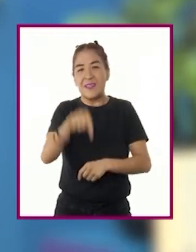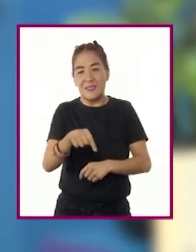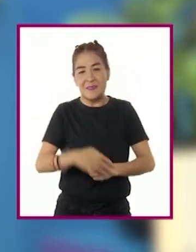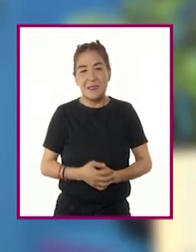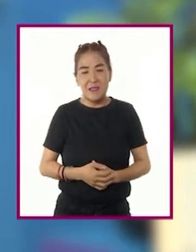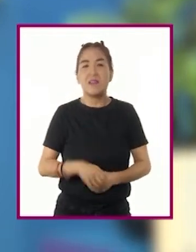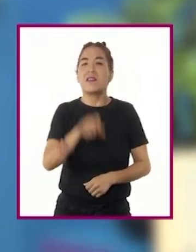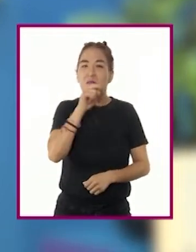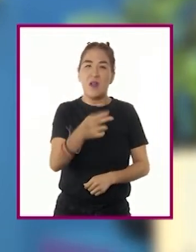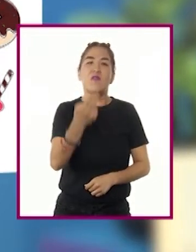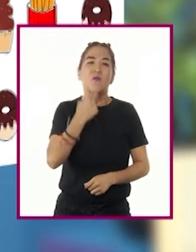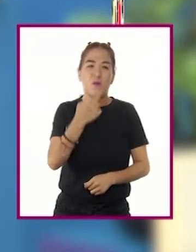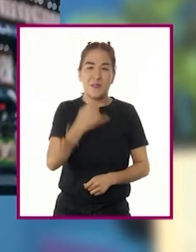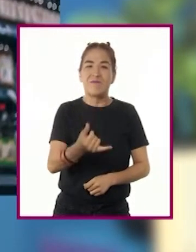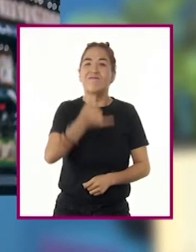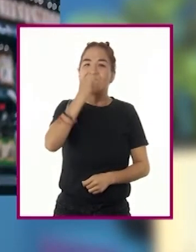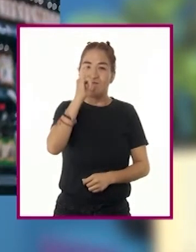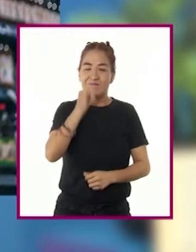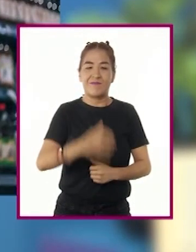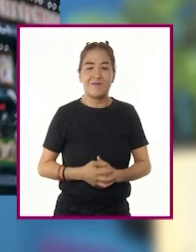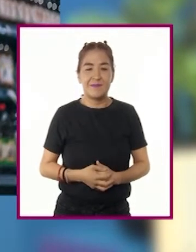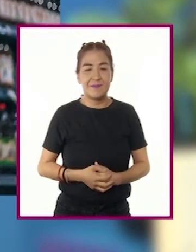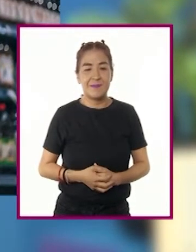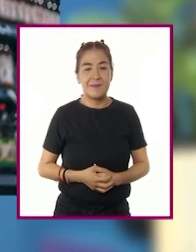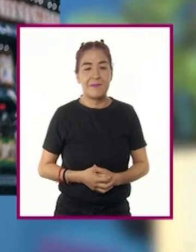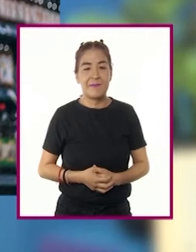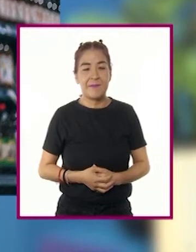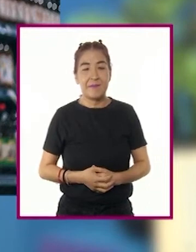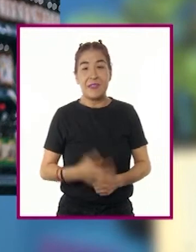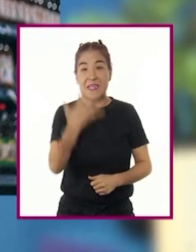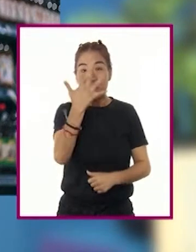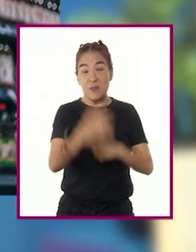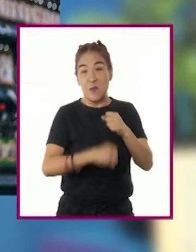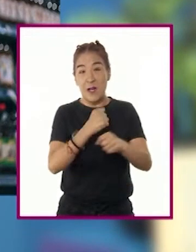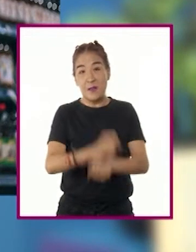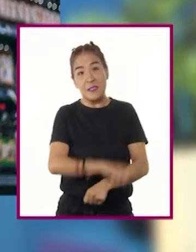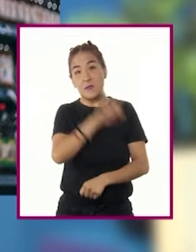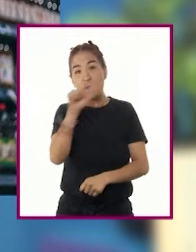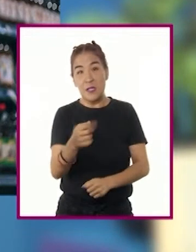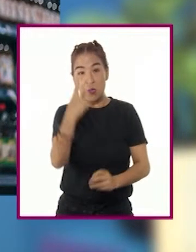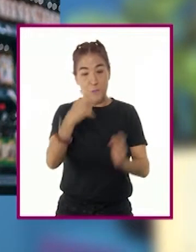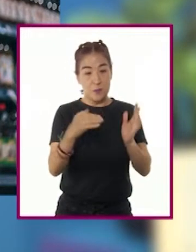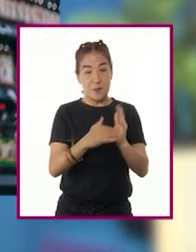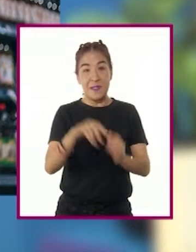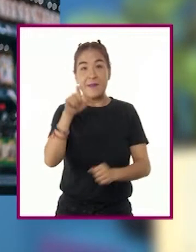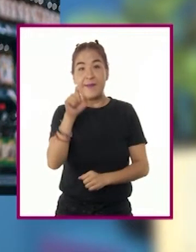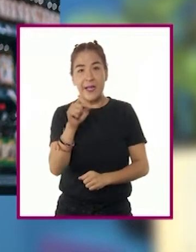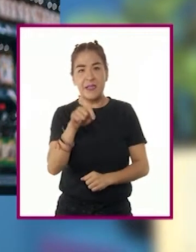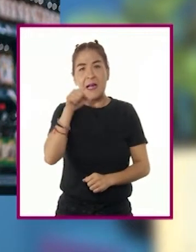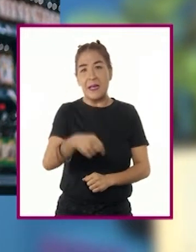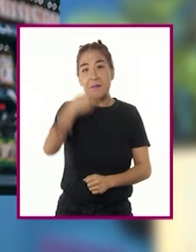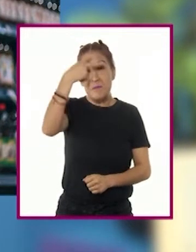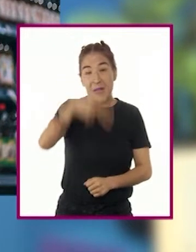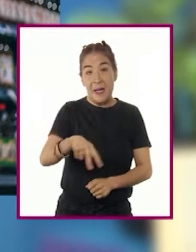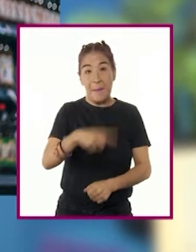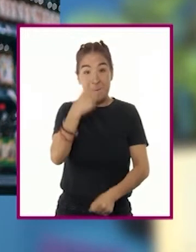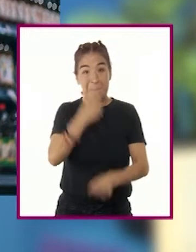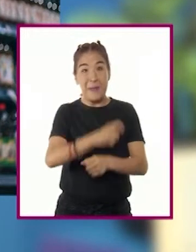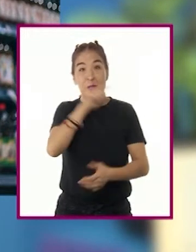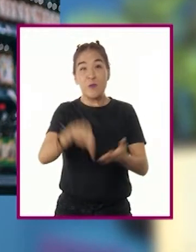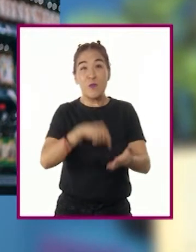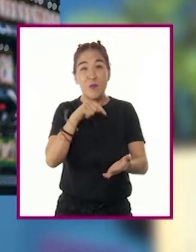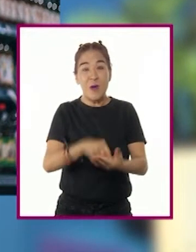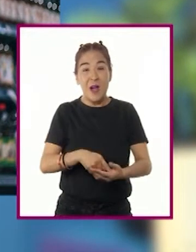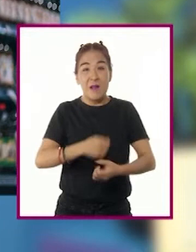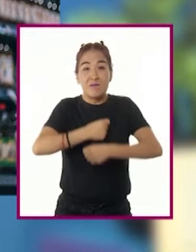incluyendo bebidas azucaradas. 5 años después, en 2020, México ocupó el primer lugar en